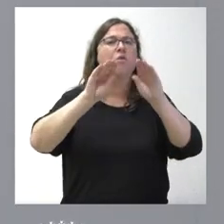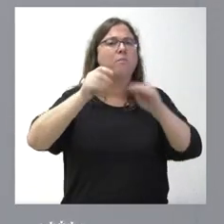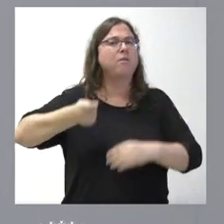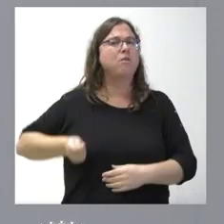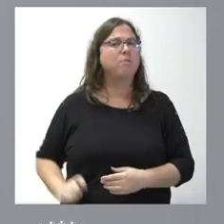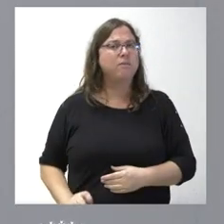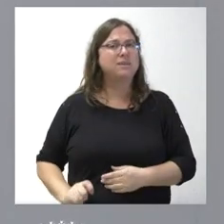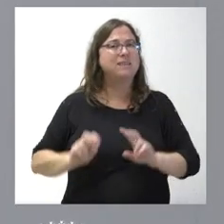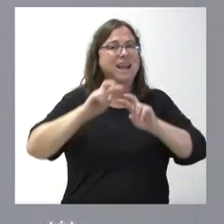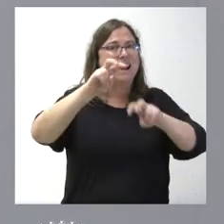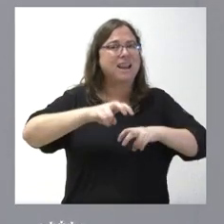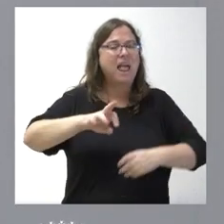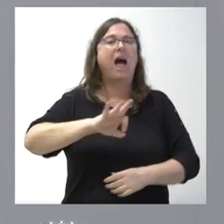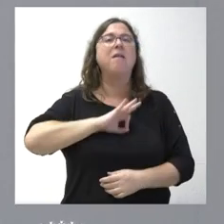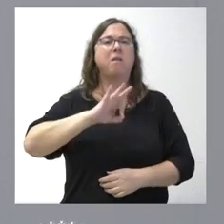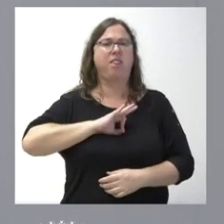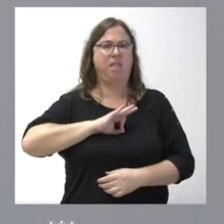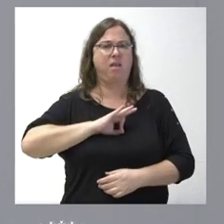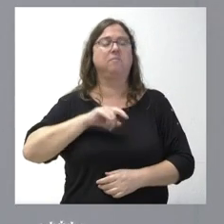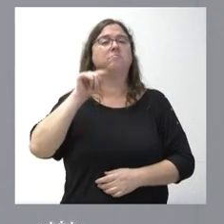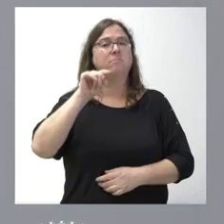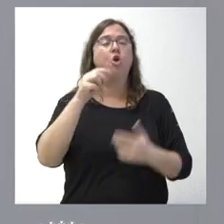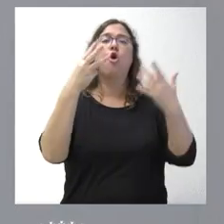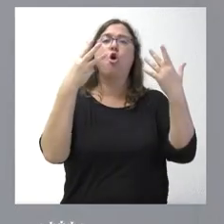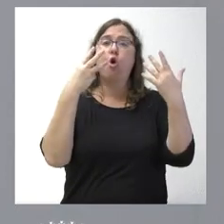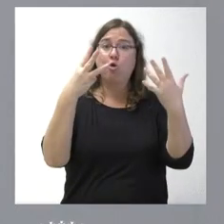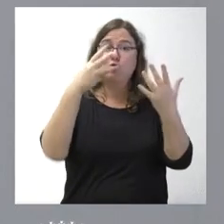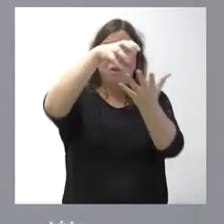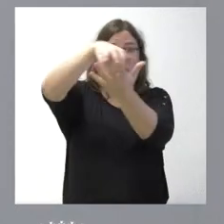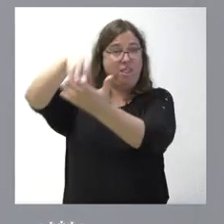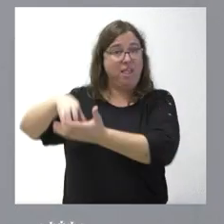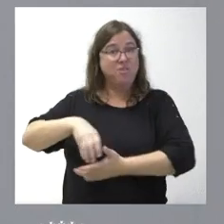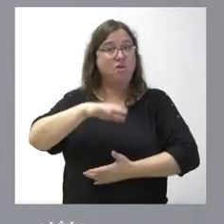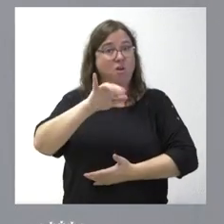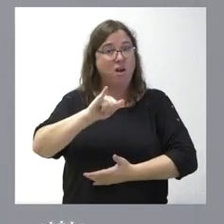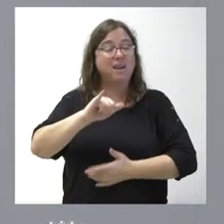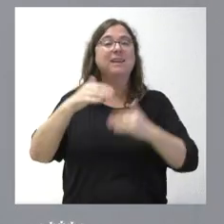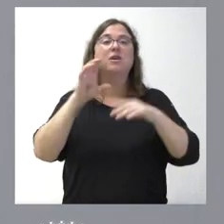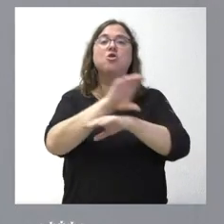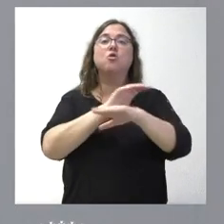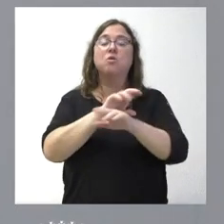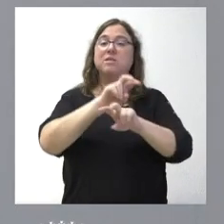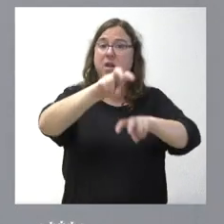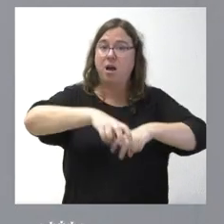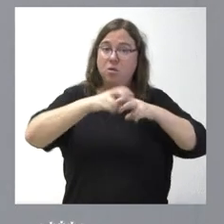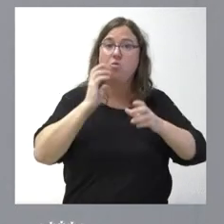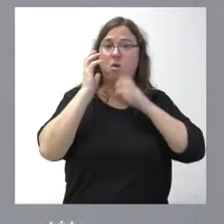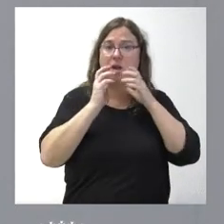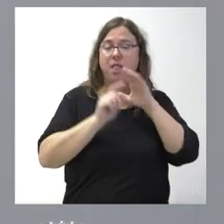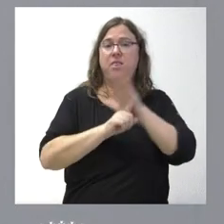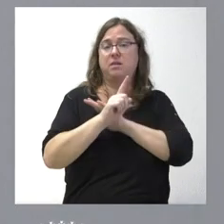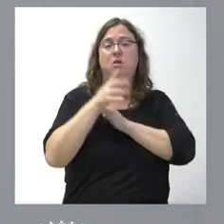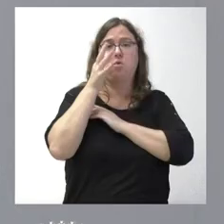agraria de Almazán ese es uno de los ocho centros de formación profesional con los que cuenta la consejería de agricultura ganadería y desarrollo